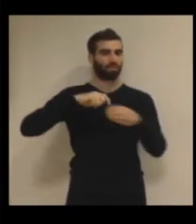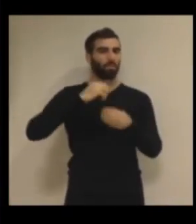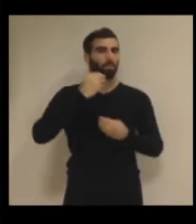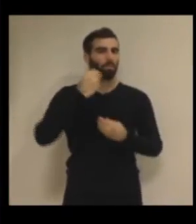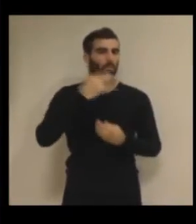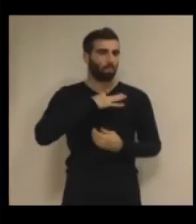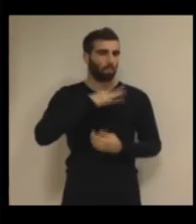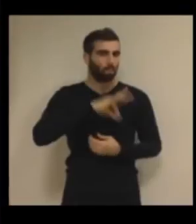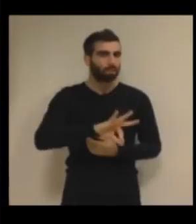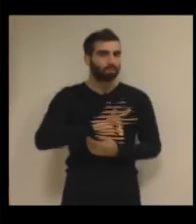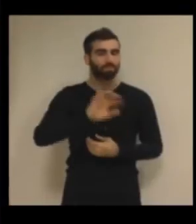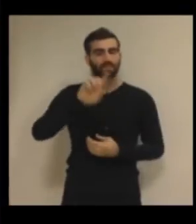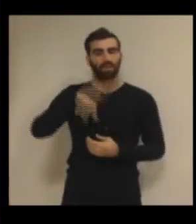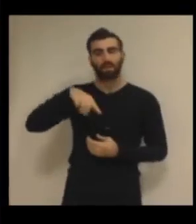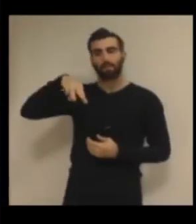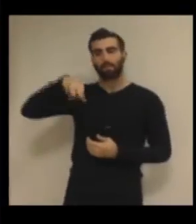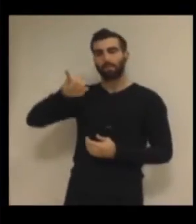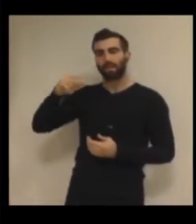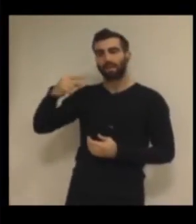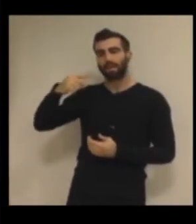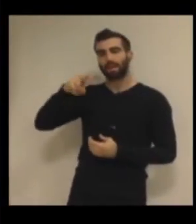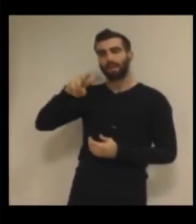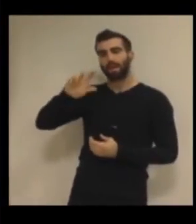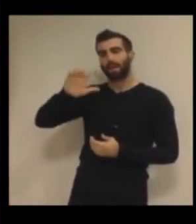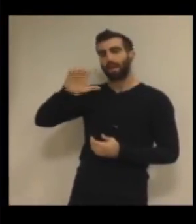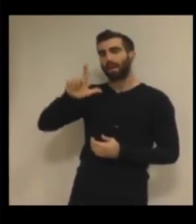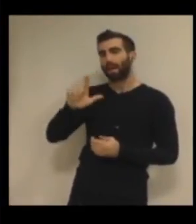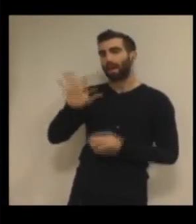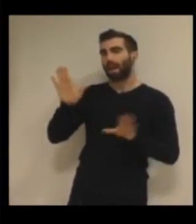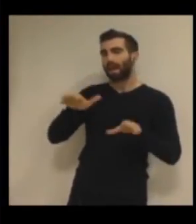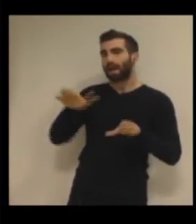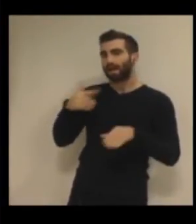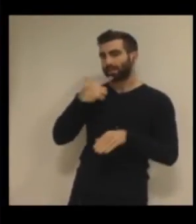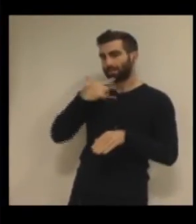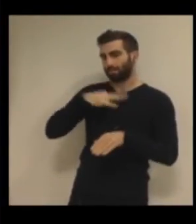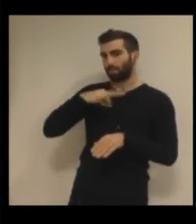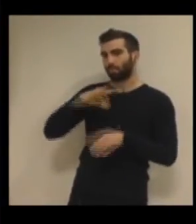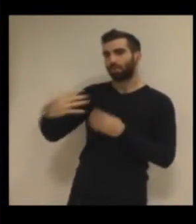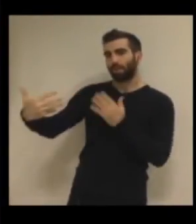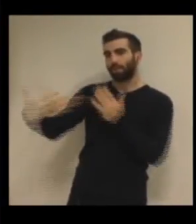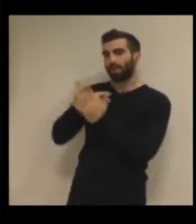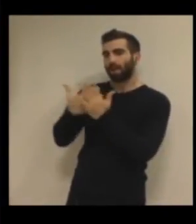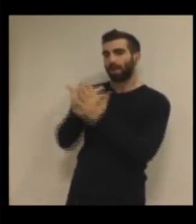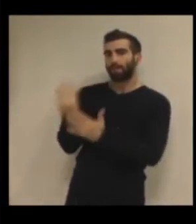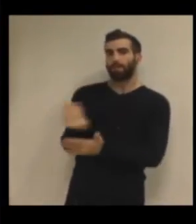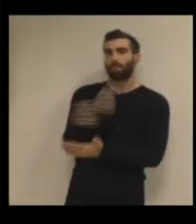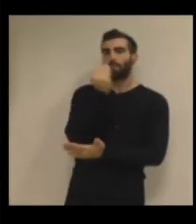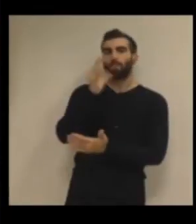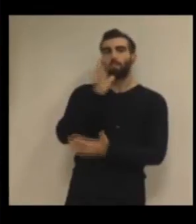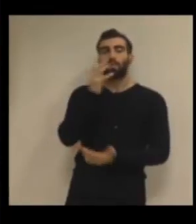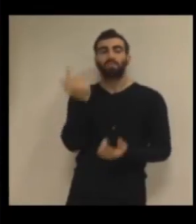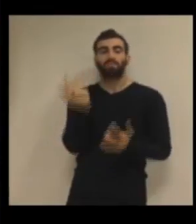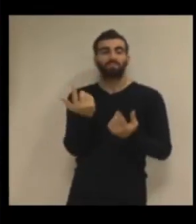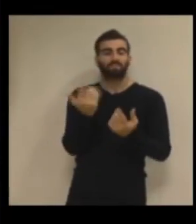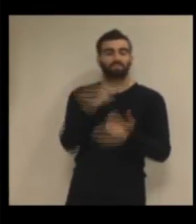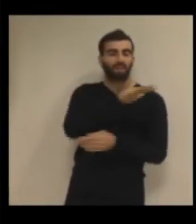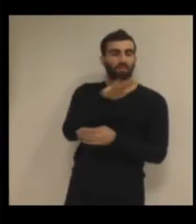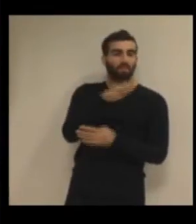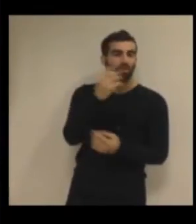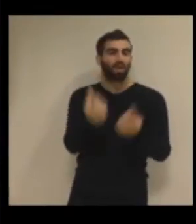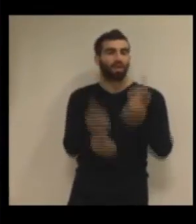a lo mejor nos puede especificar mejor en algunas líneas, sí que nos han añadido mejoras, sugerencias, incluso